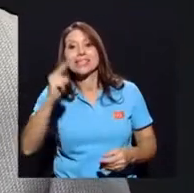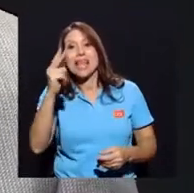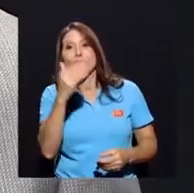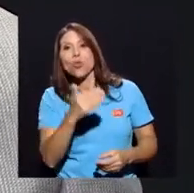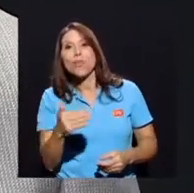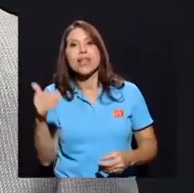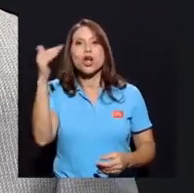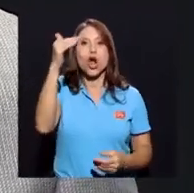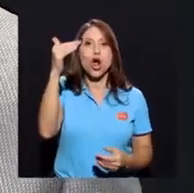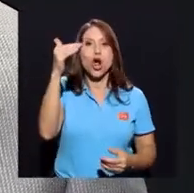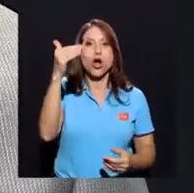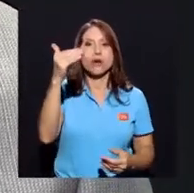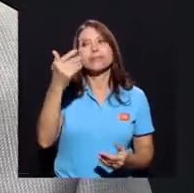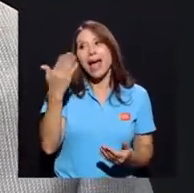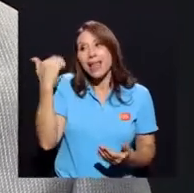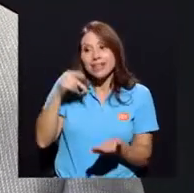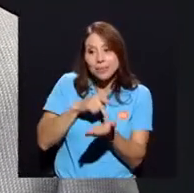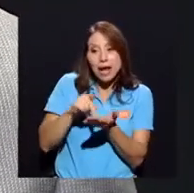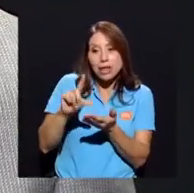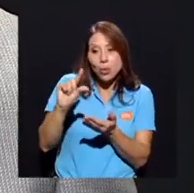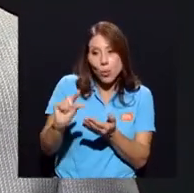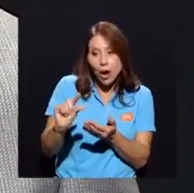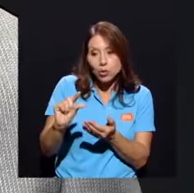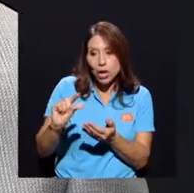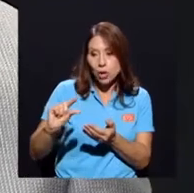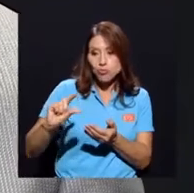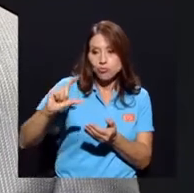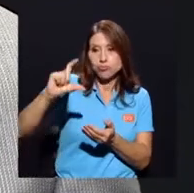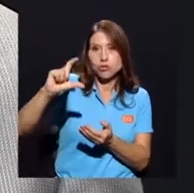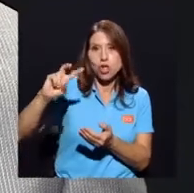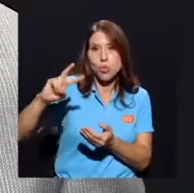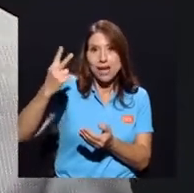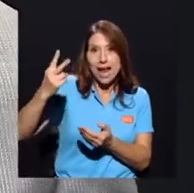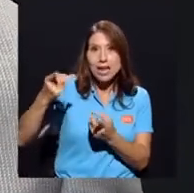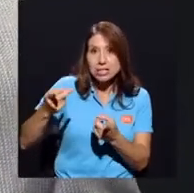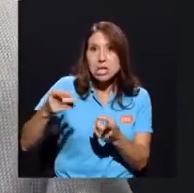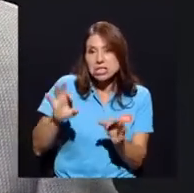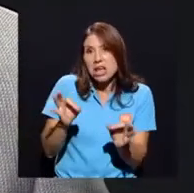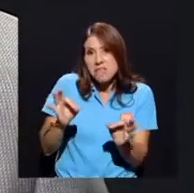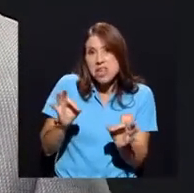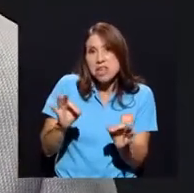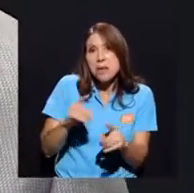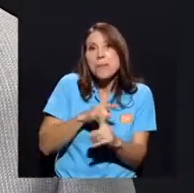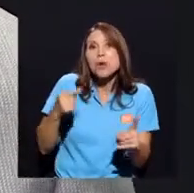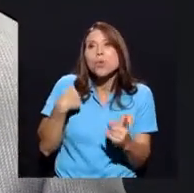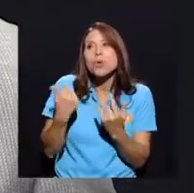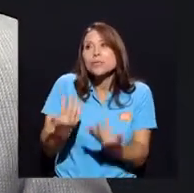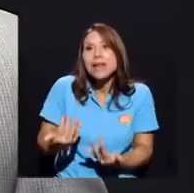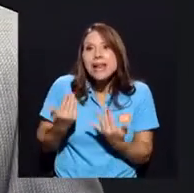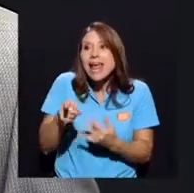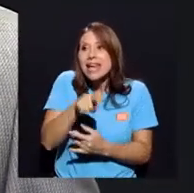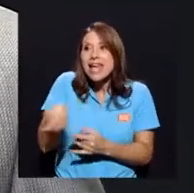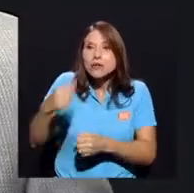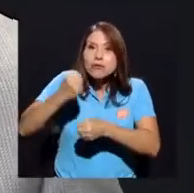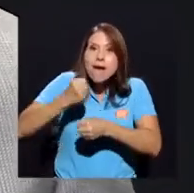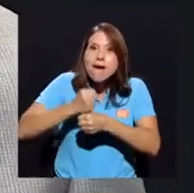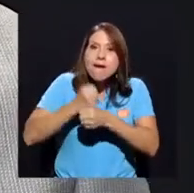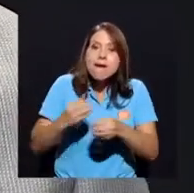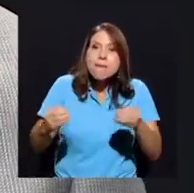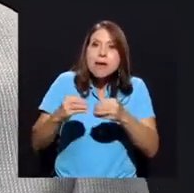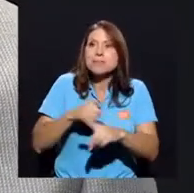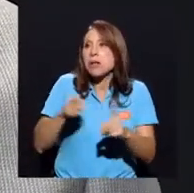digamos que tenían salarios bajos pero al duplicar les el salario uno esperaría que dupliquen la calidad de lo que hacen bueno eso no se hizo